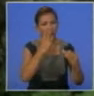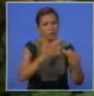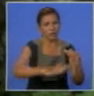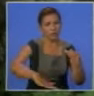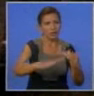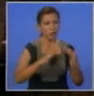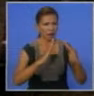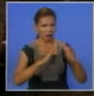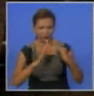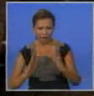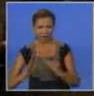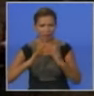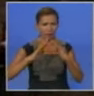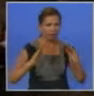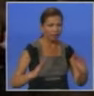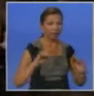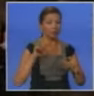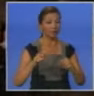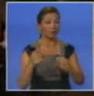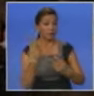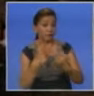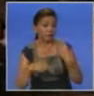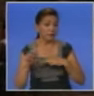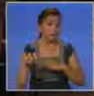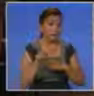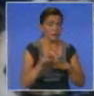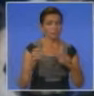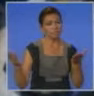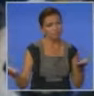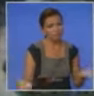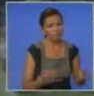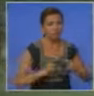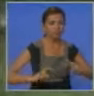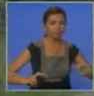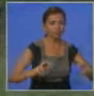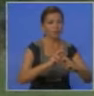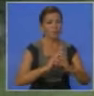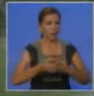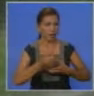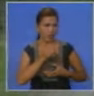de un cuento, reúnen a los turistas para una cena en medio de la comodidad.